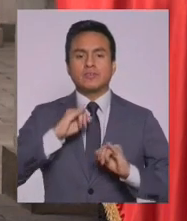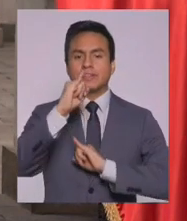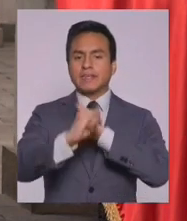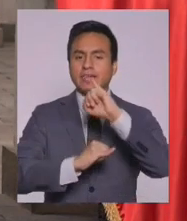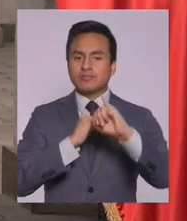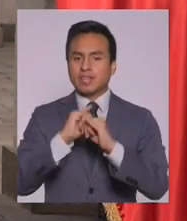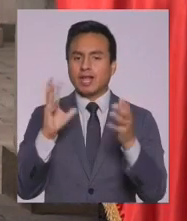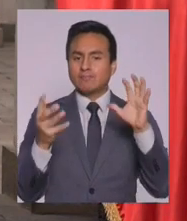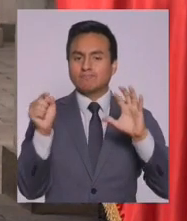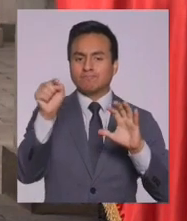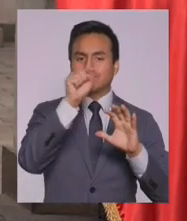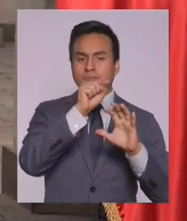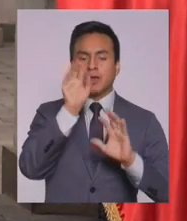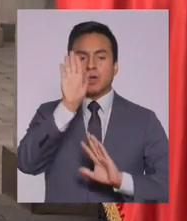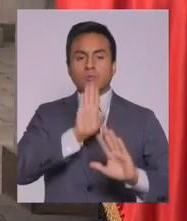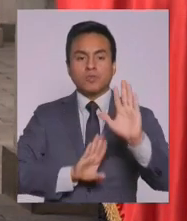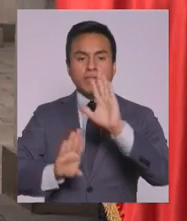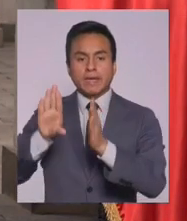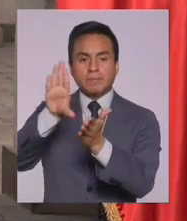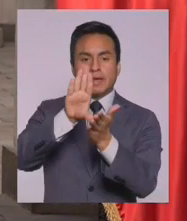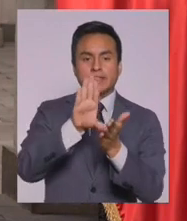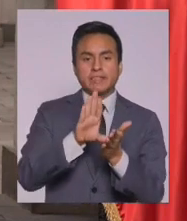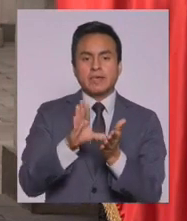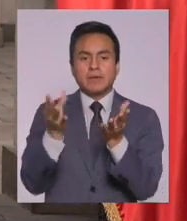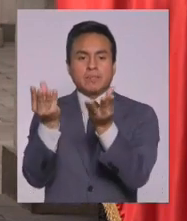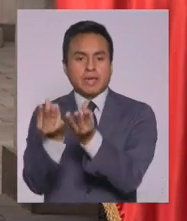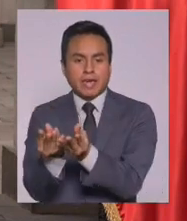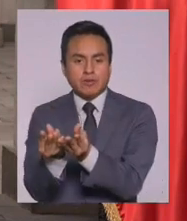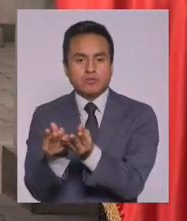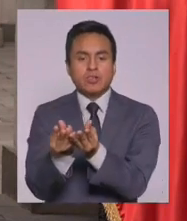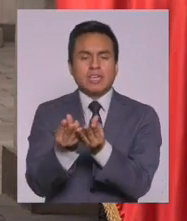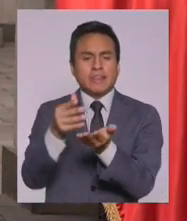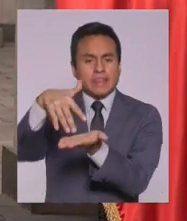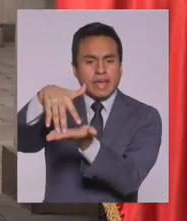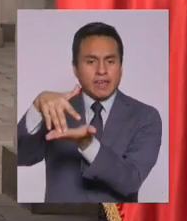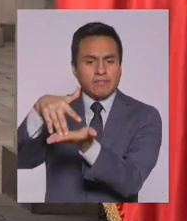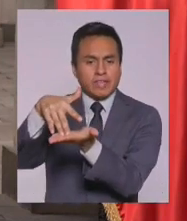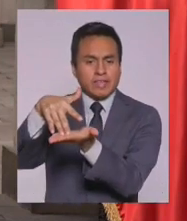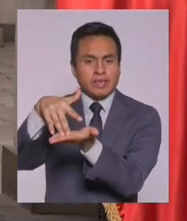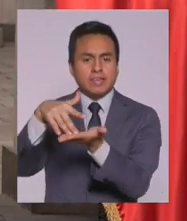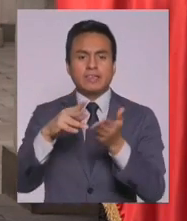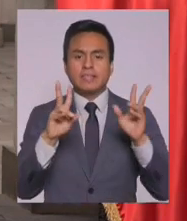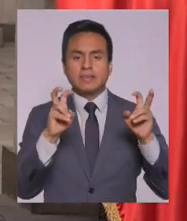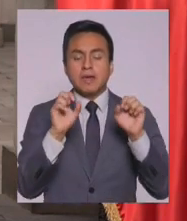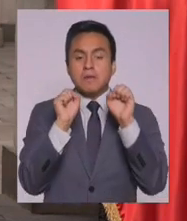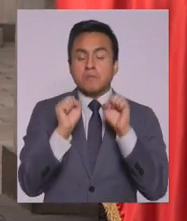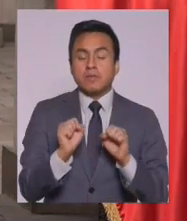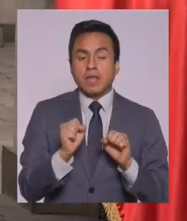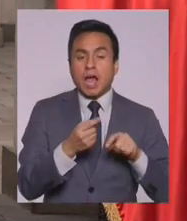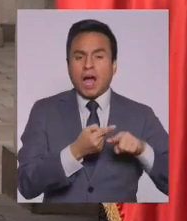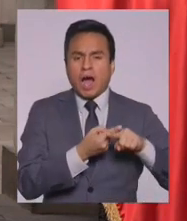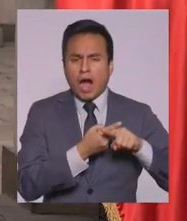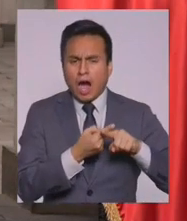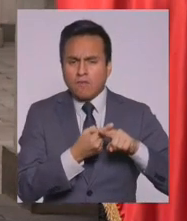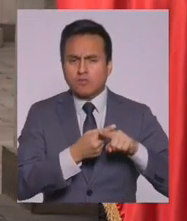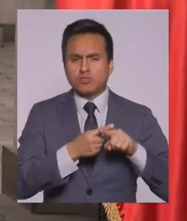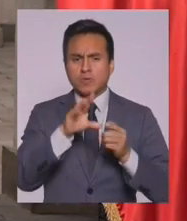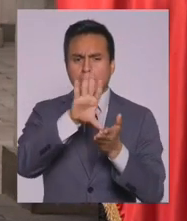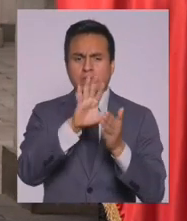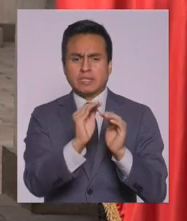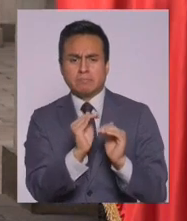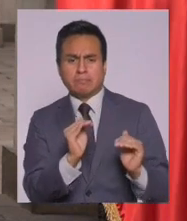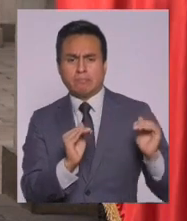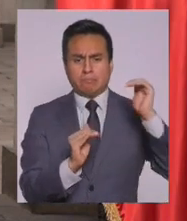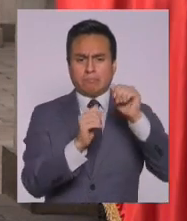internacional protege a los países más pequeños y más débiles de posibles abusos de los países